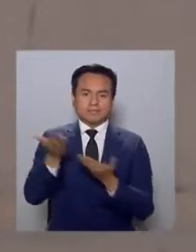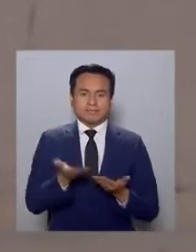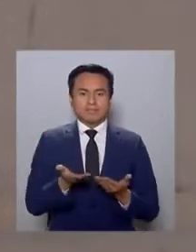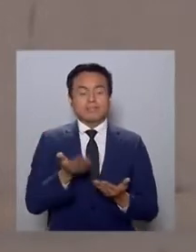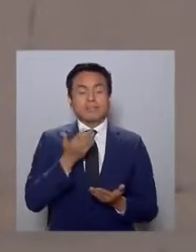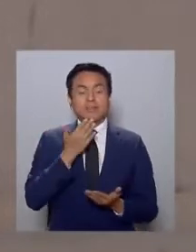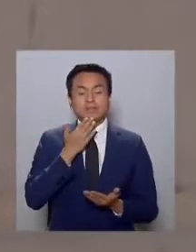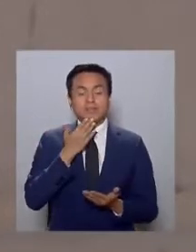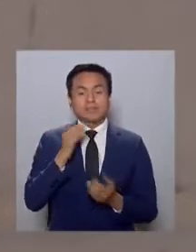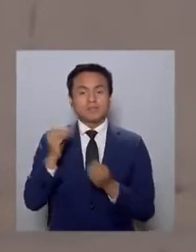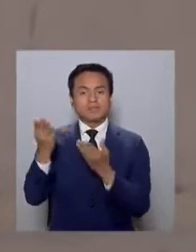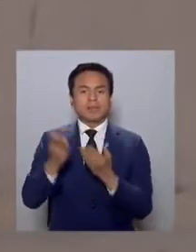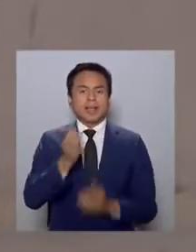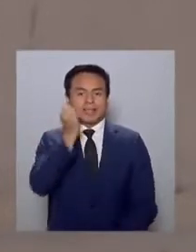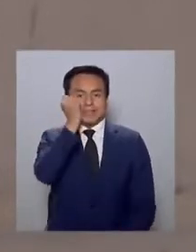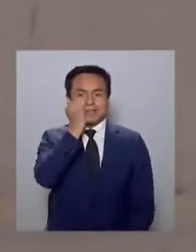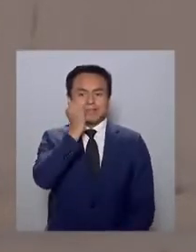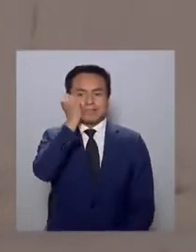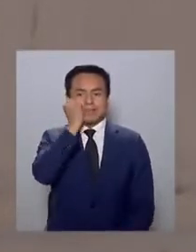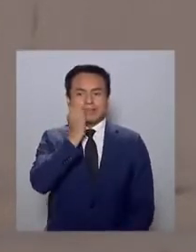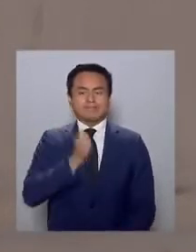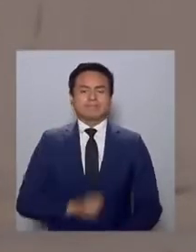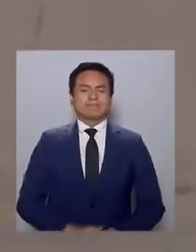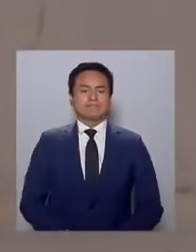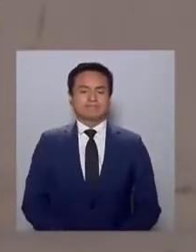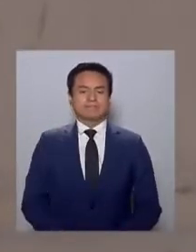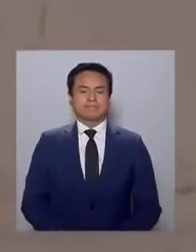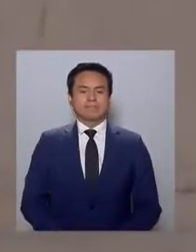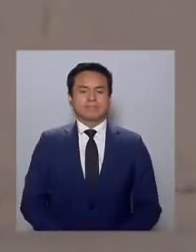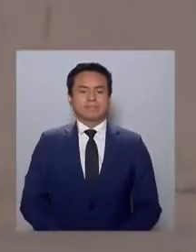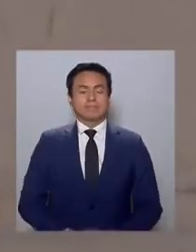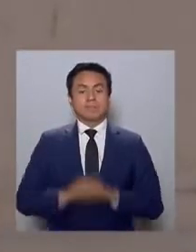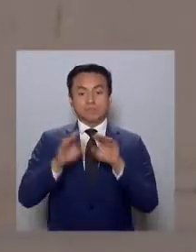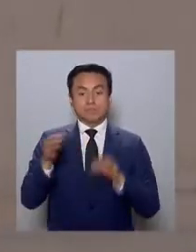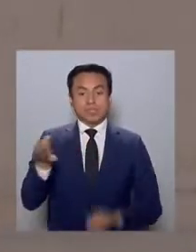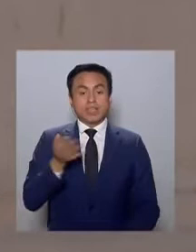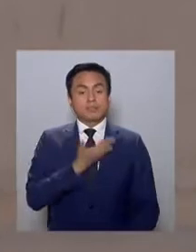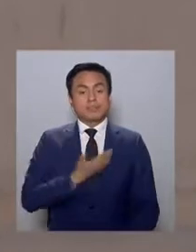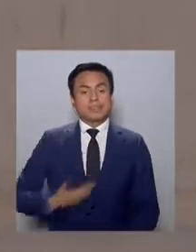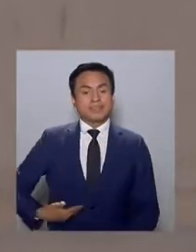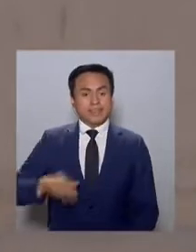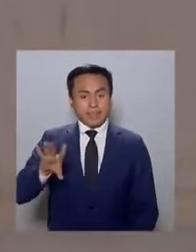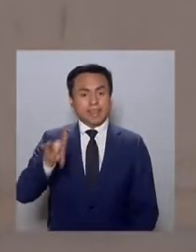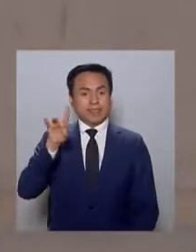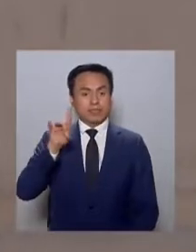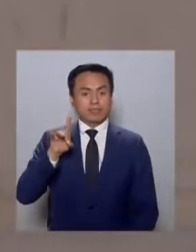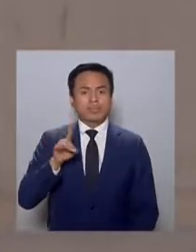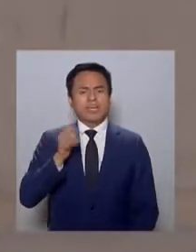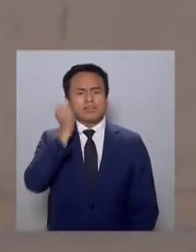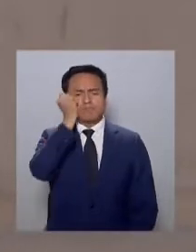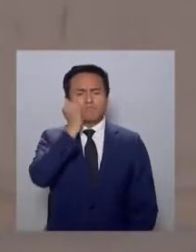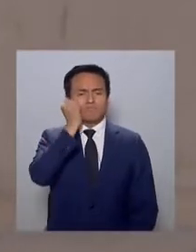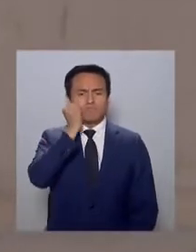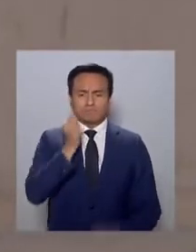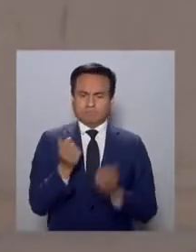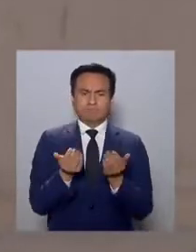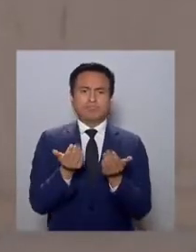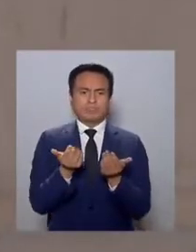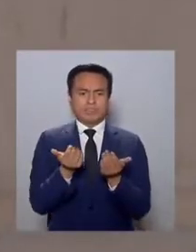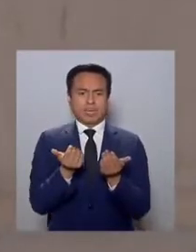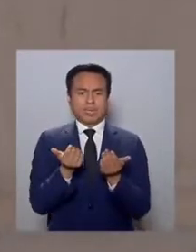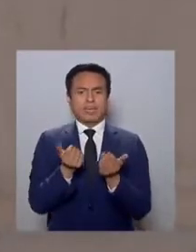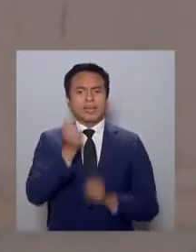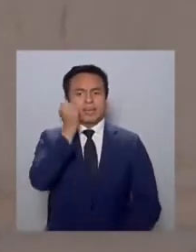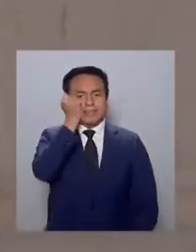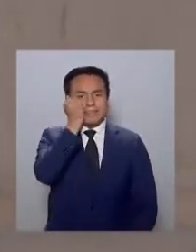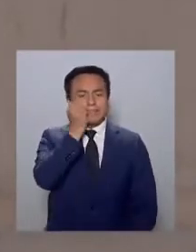Y bienvenida a la ternura. Porque como dice el presidente electo, la ternura es necesaria.